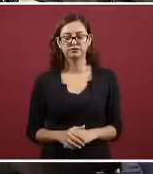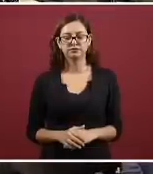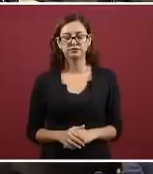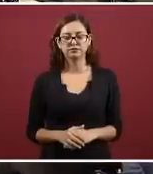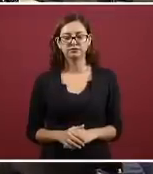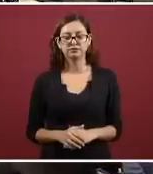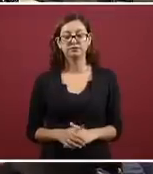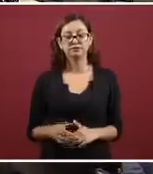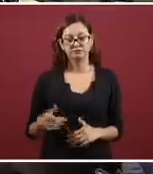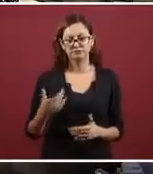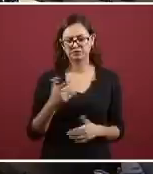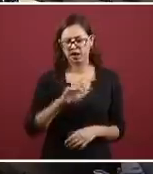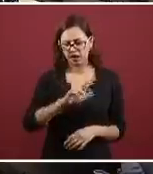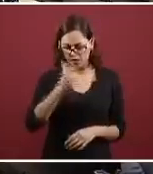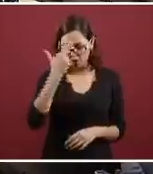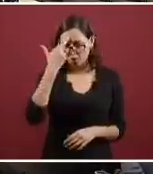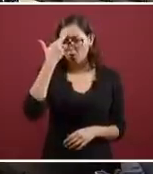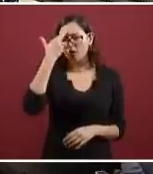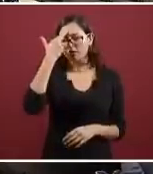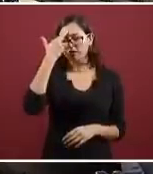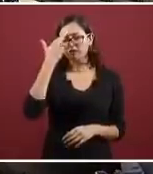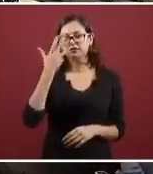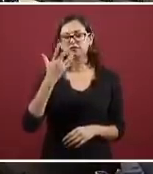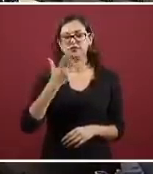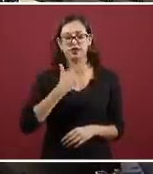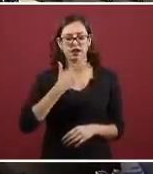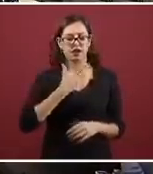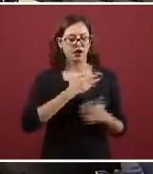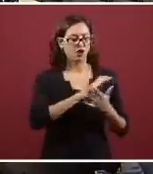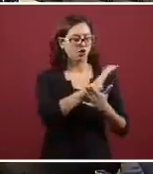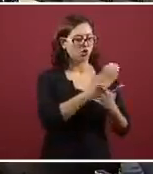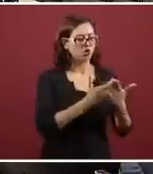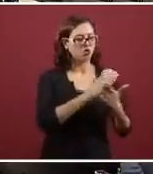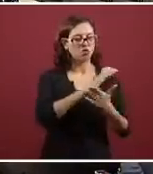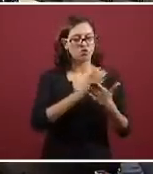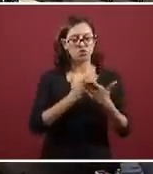los contratos comprendían 7